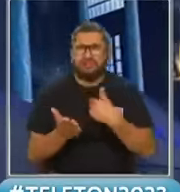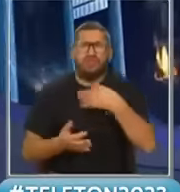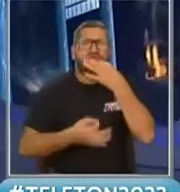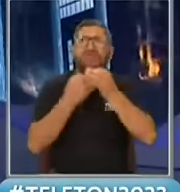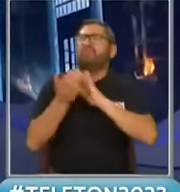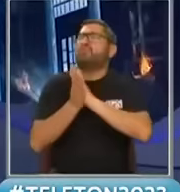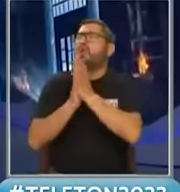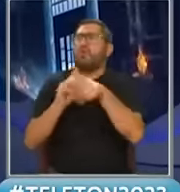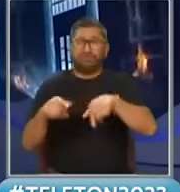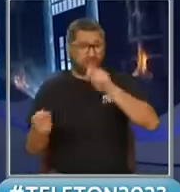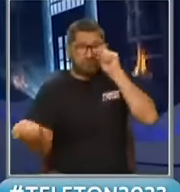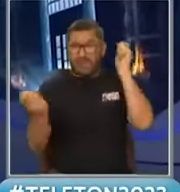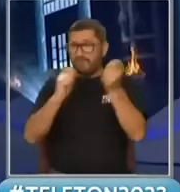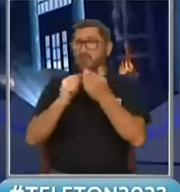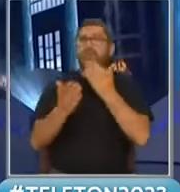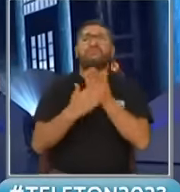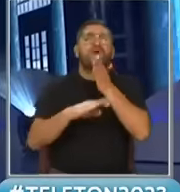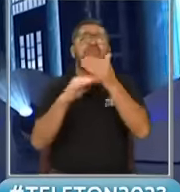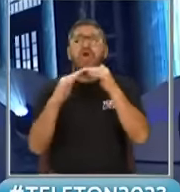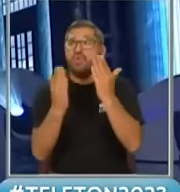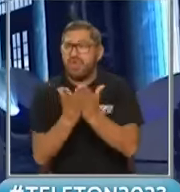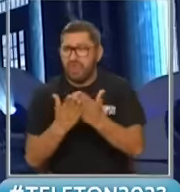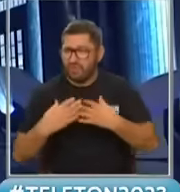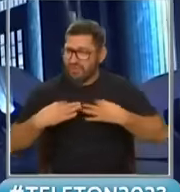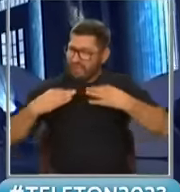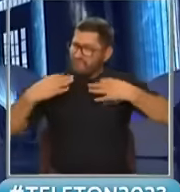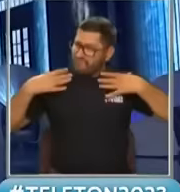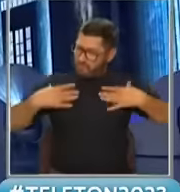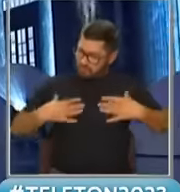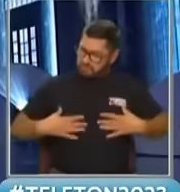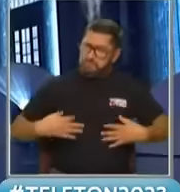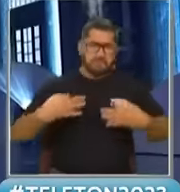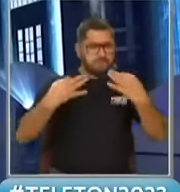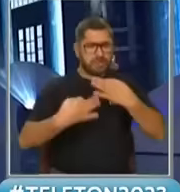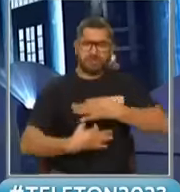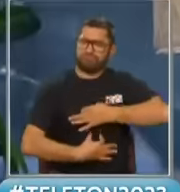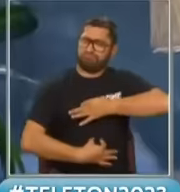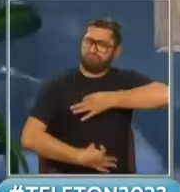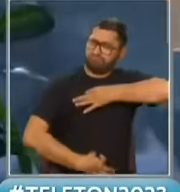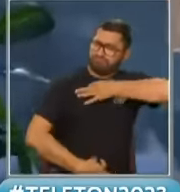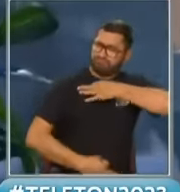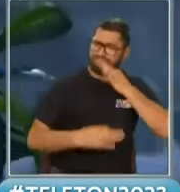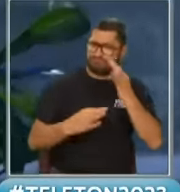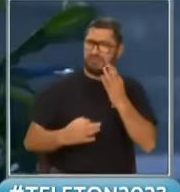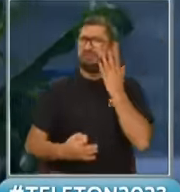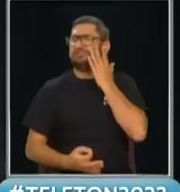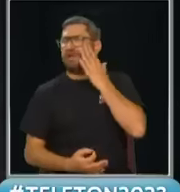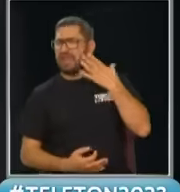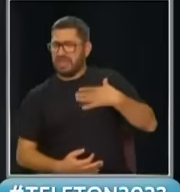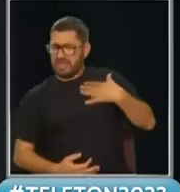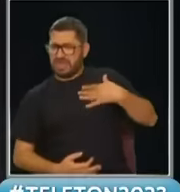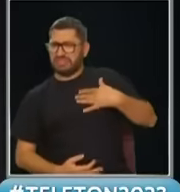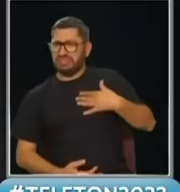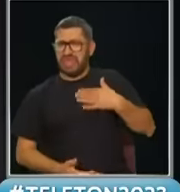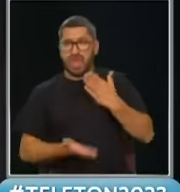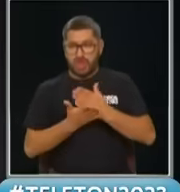al colegio, íbamos con nuestro uniforme, nuestra camisa celeste, cuando éramos colegio municipal.